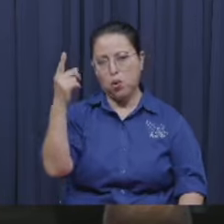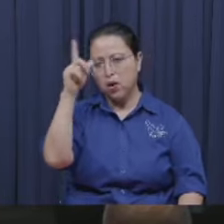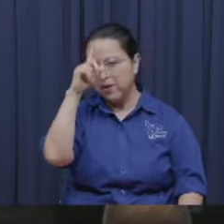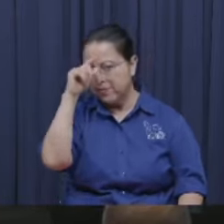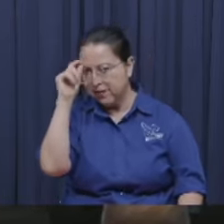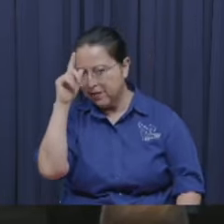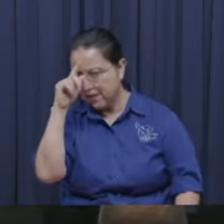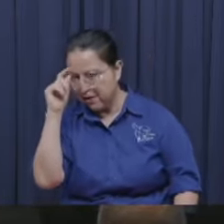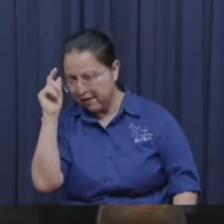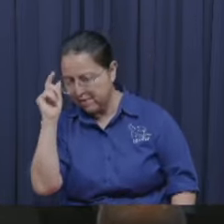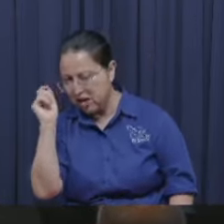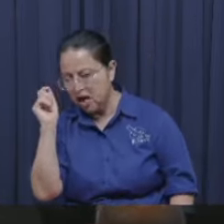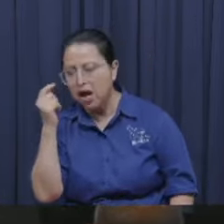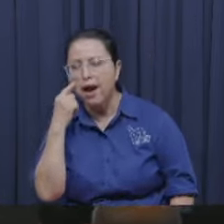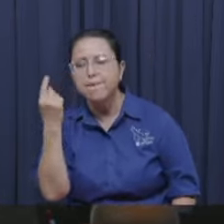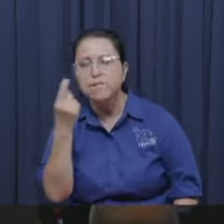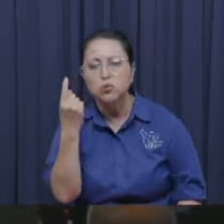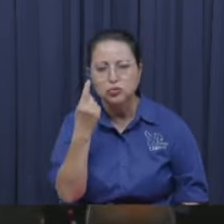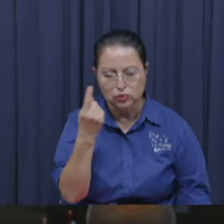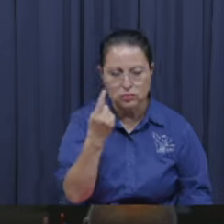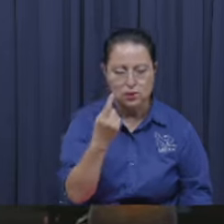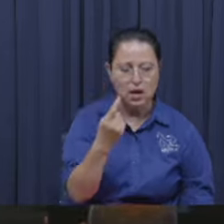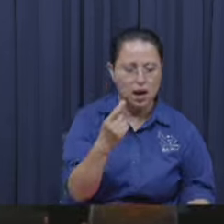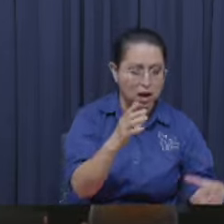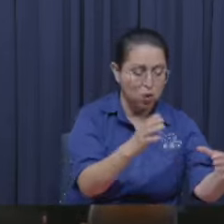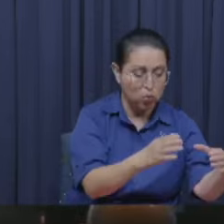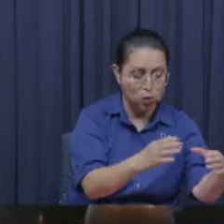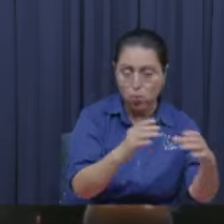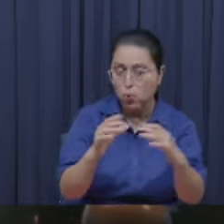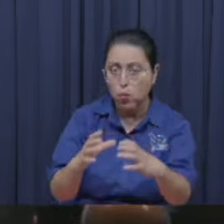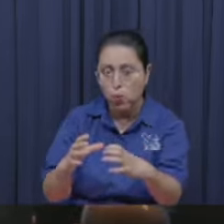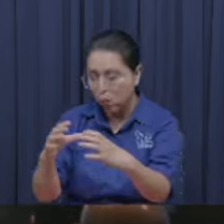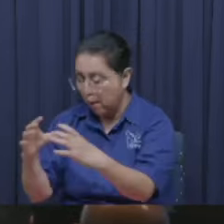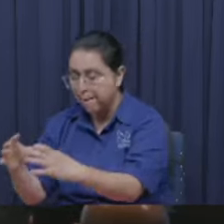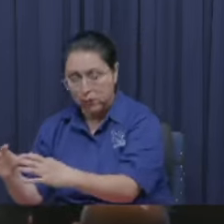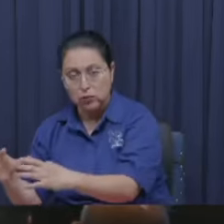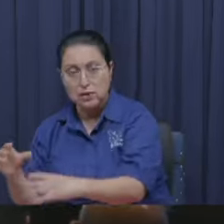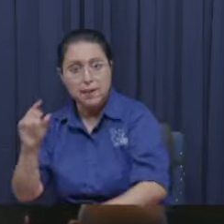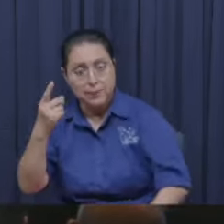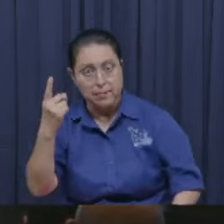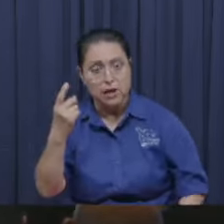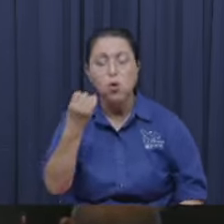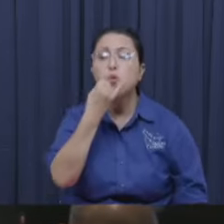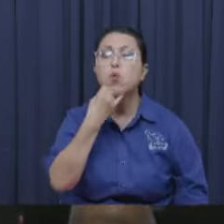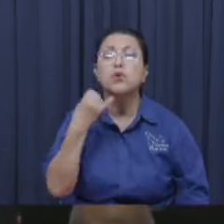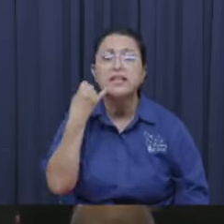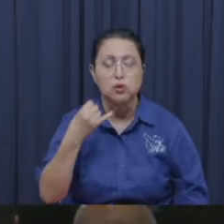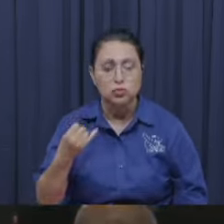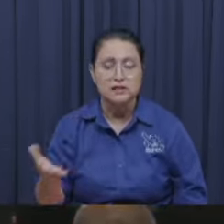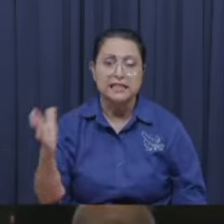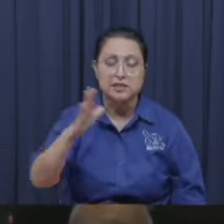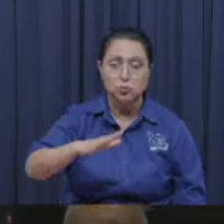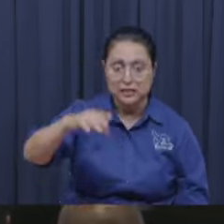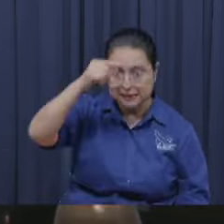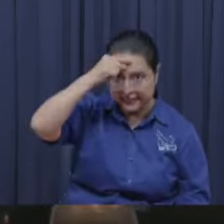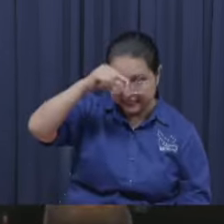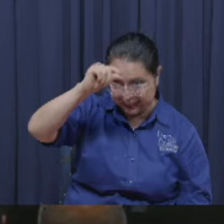Según la Biblia, primero fueron los judíos, después los griegos, después